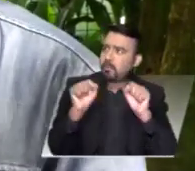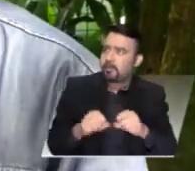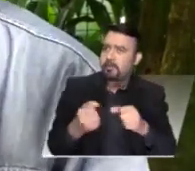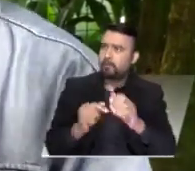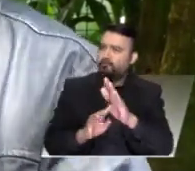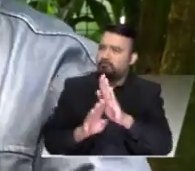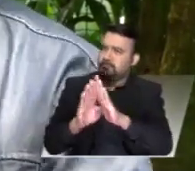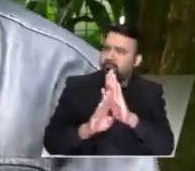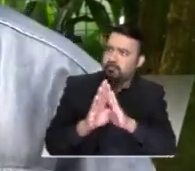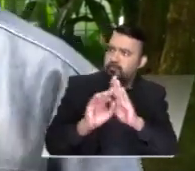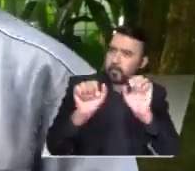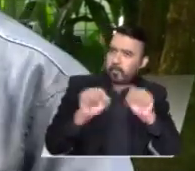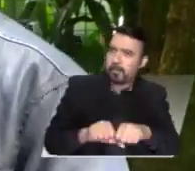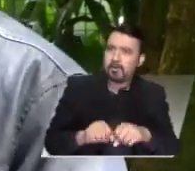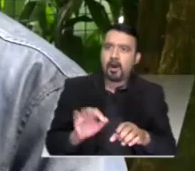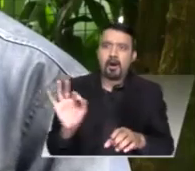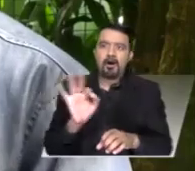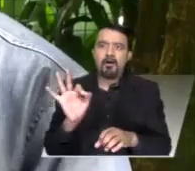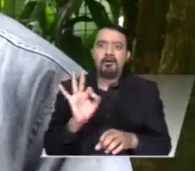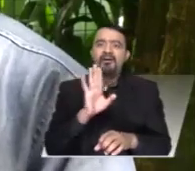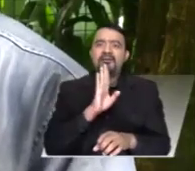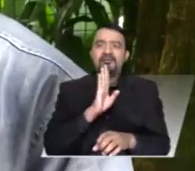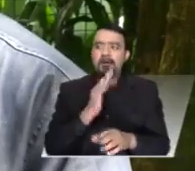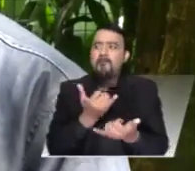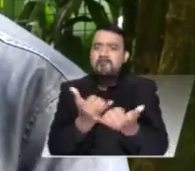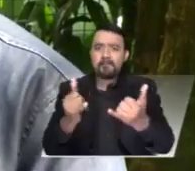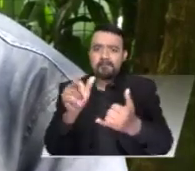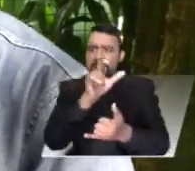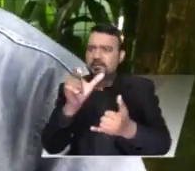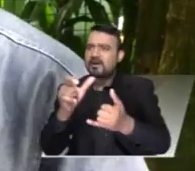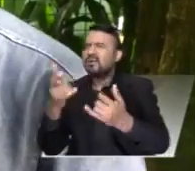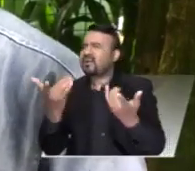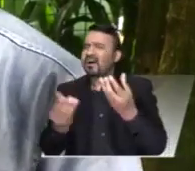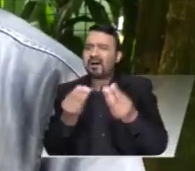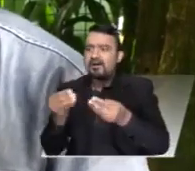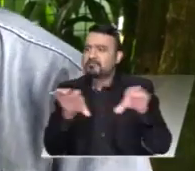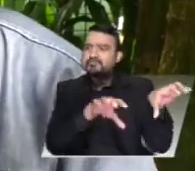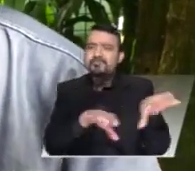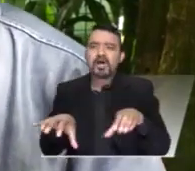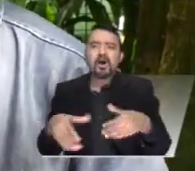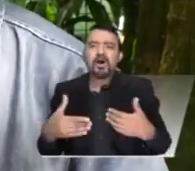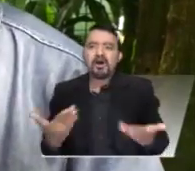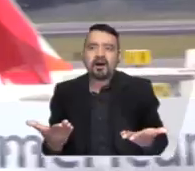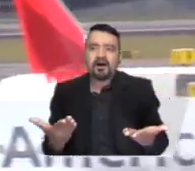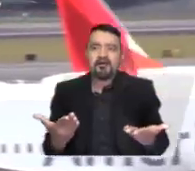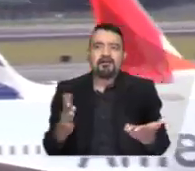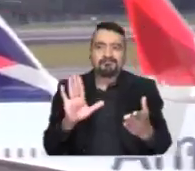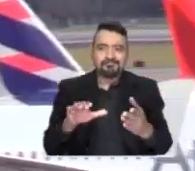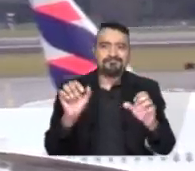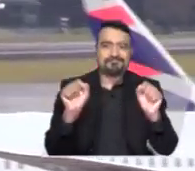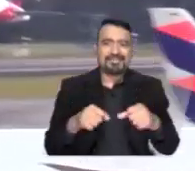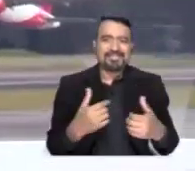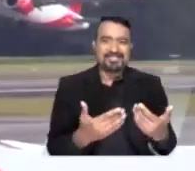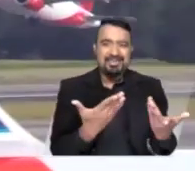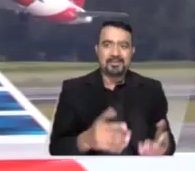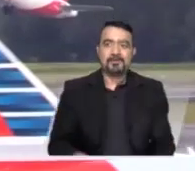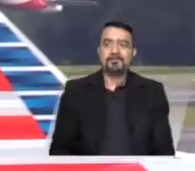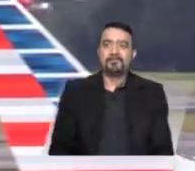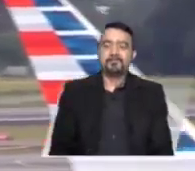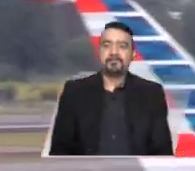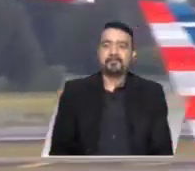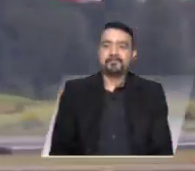y la transformación de muchas condiciones de usos del suelo, del ambiente, de la vida, del territorio. La prueba de